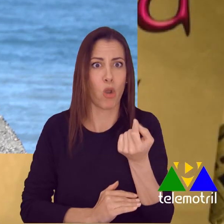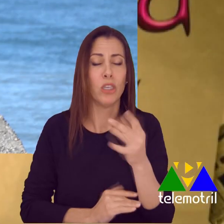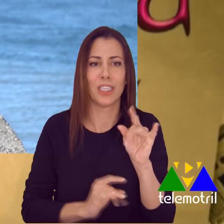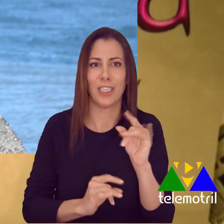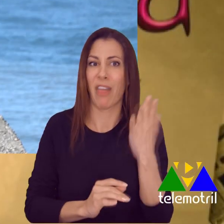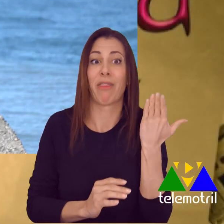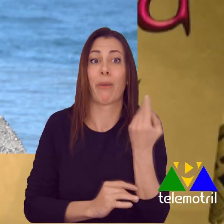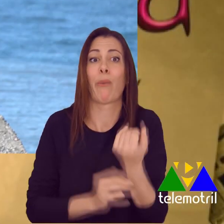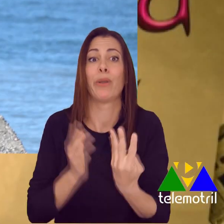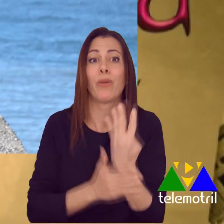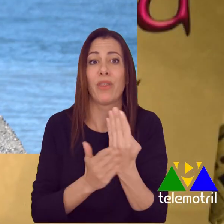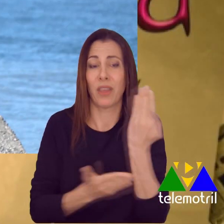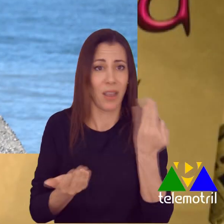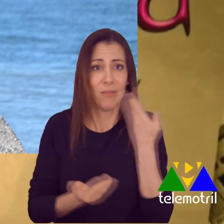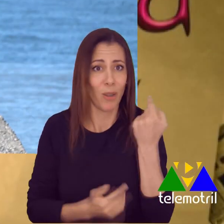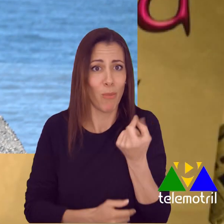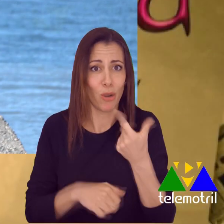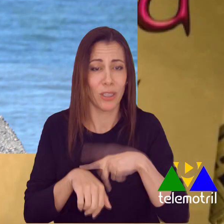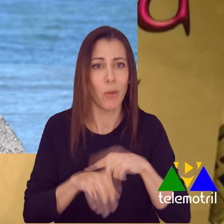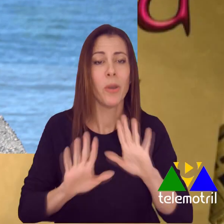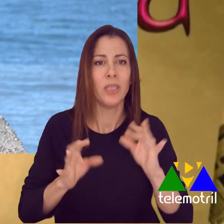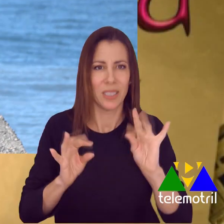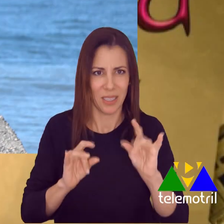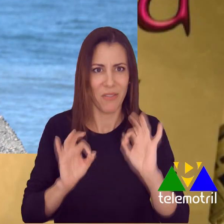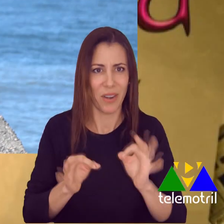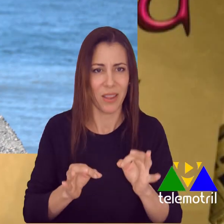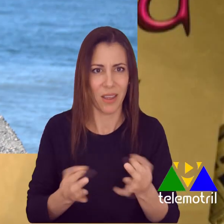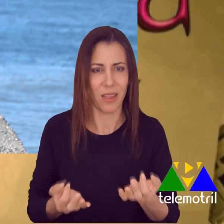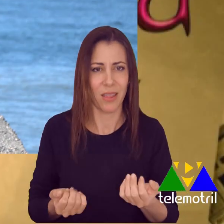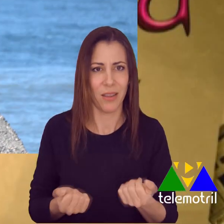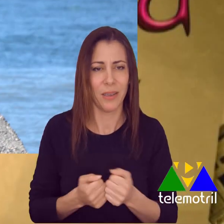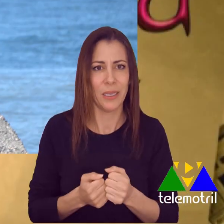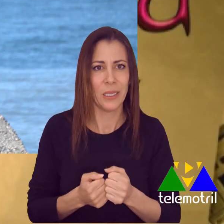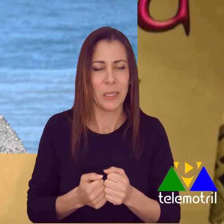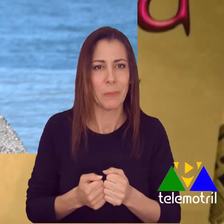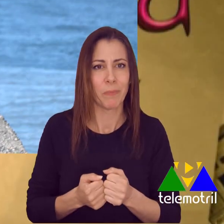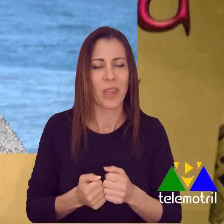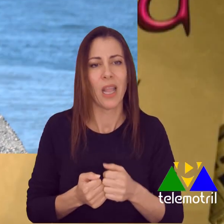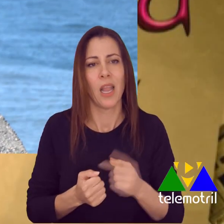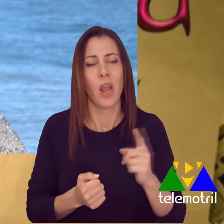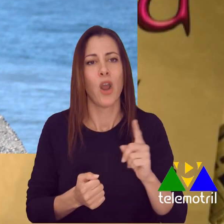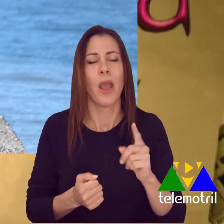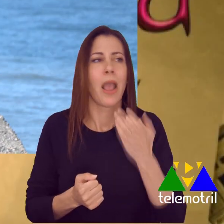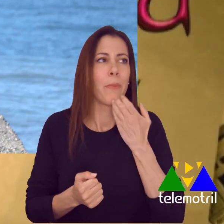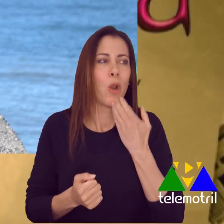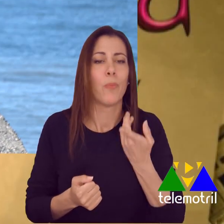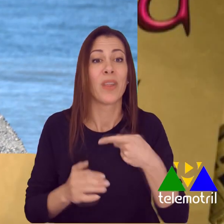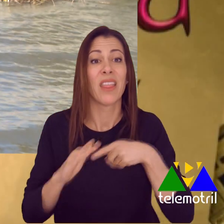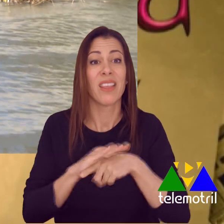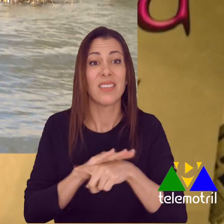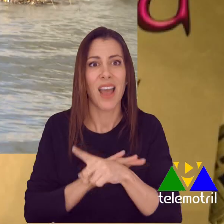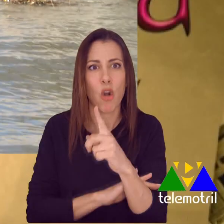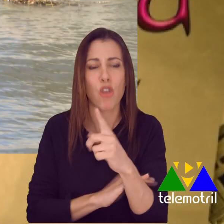días. Históricamente hace muy poco tiempo, pero que es verdad, ¿no? Es decir, no es posible un